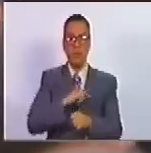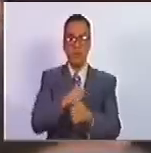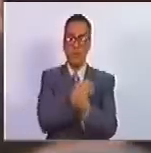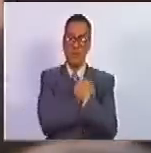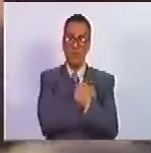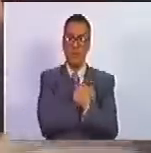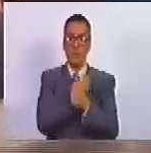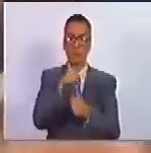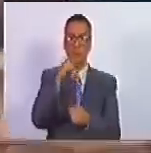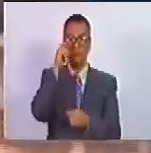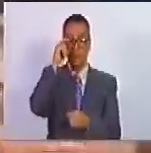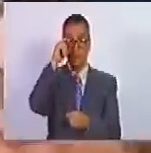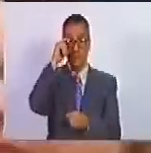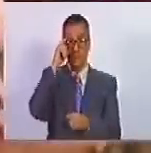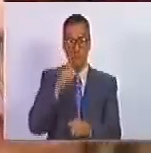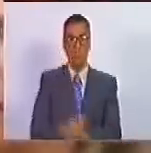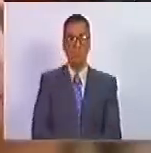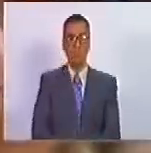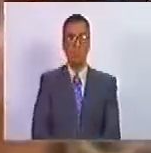abrazo!